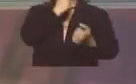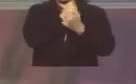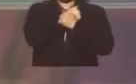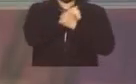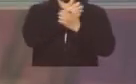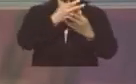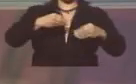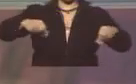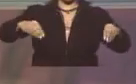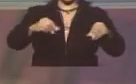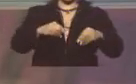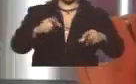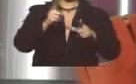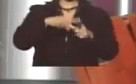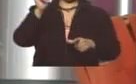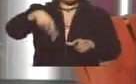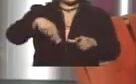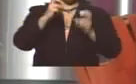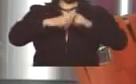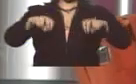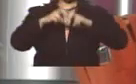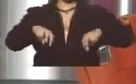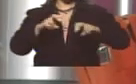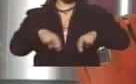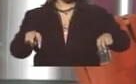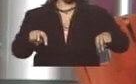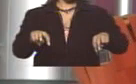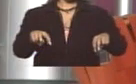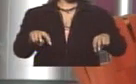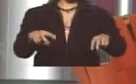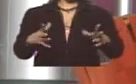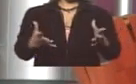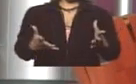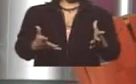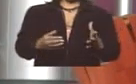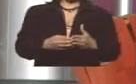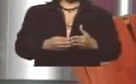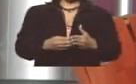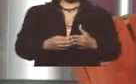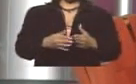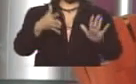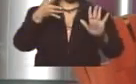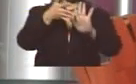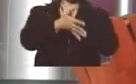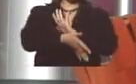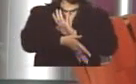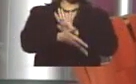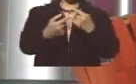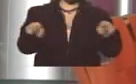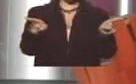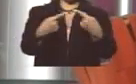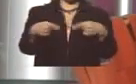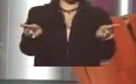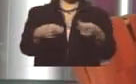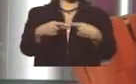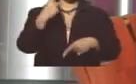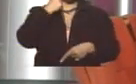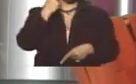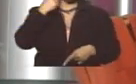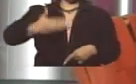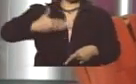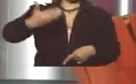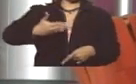tierra amada. Pero también he realizado investigaciones con lo que es la parte de